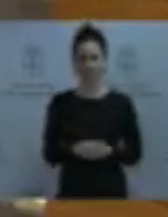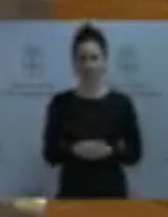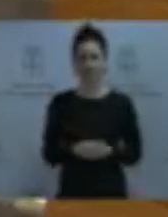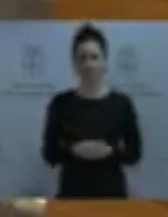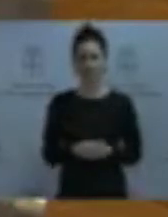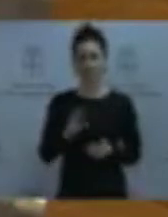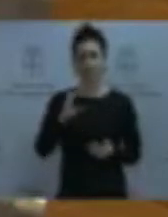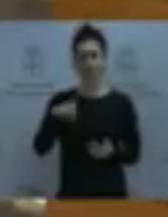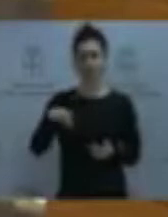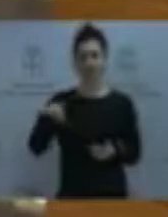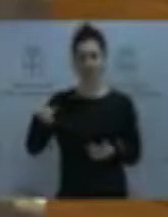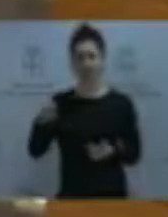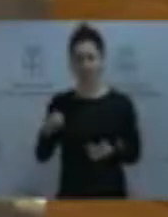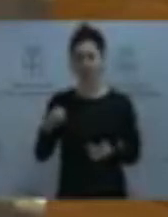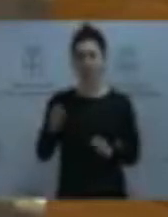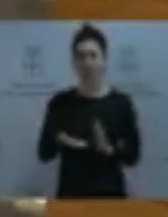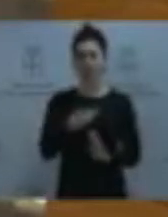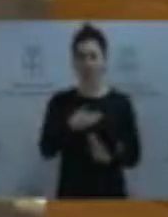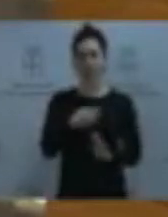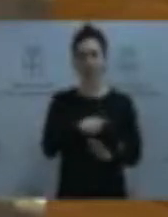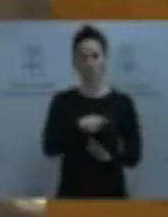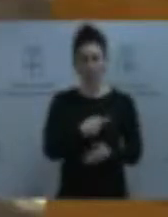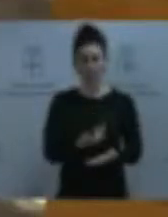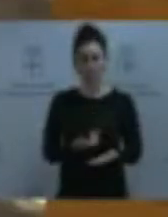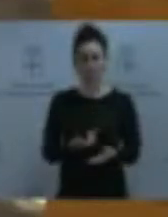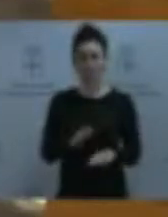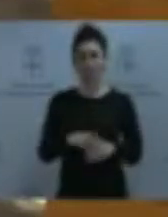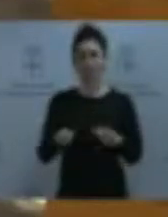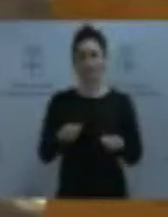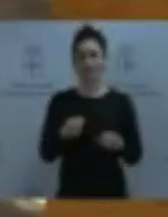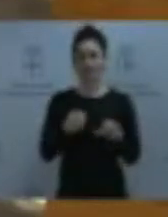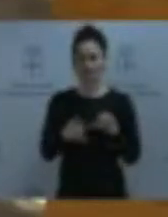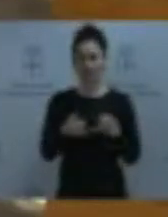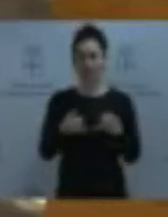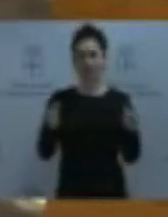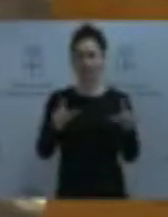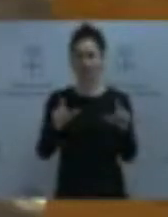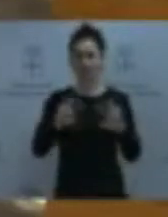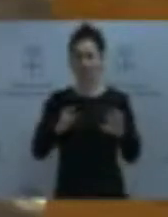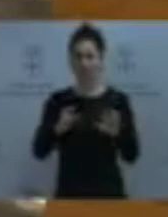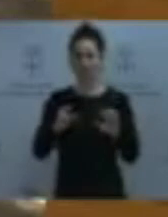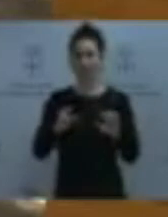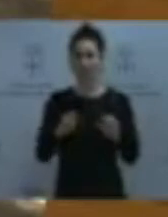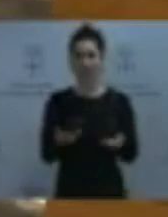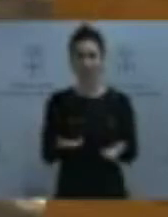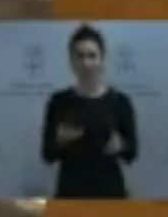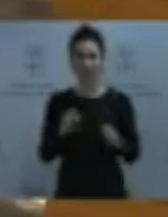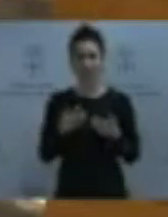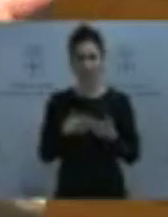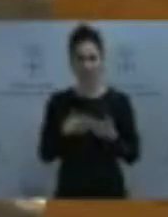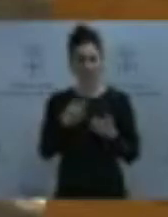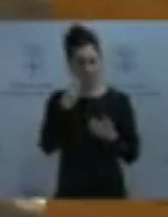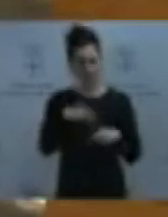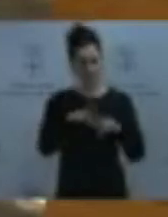la Comisión para el Mercado de las Telecomunicaciones, había revisado la infraestructura de HITPA en cuanto a la capacidad de